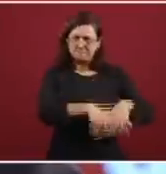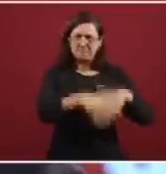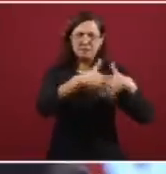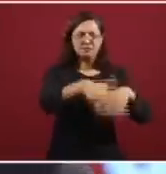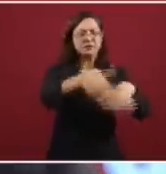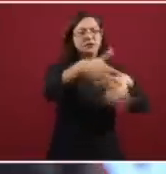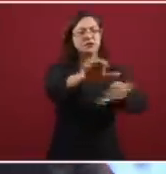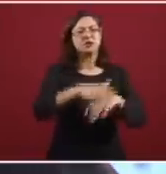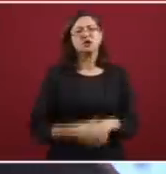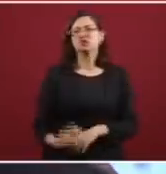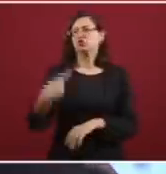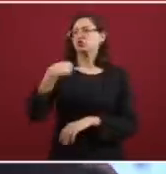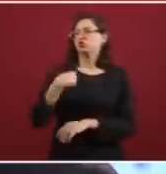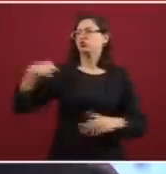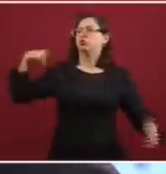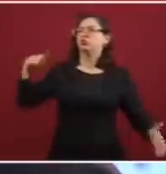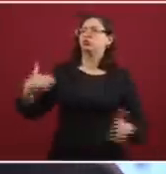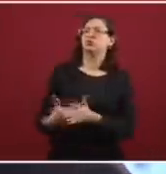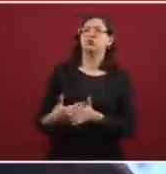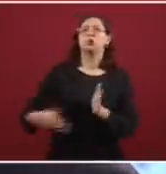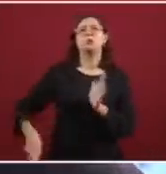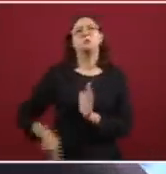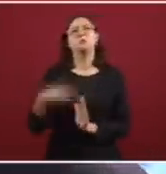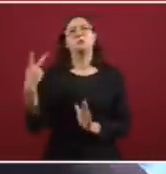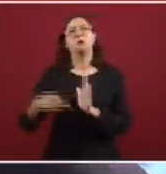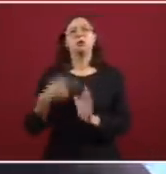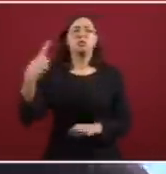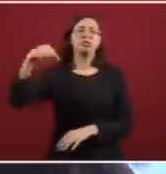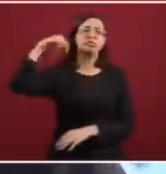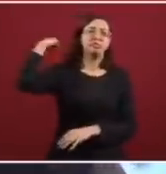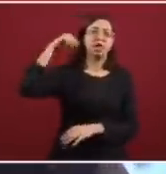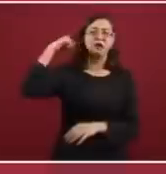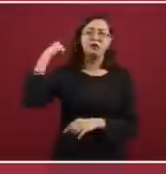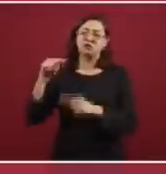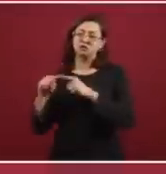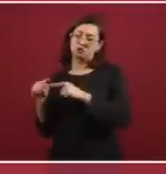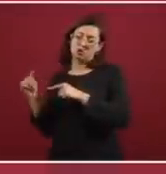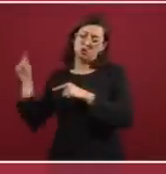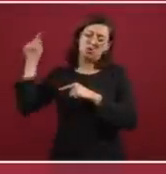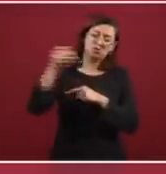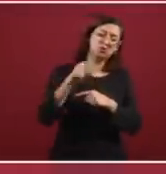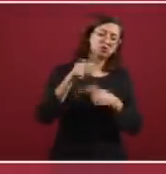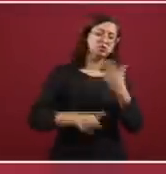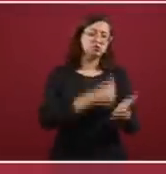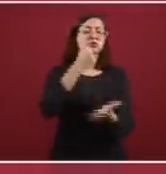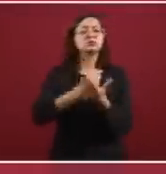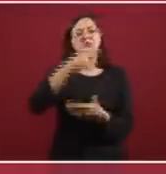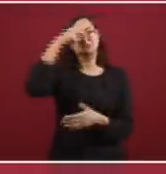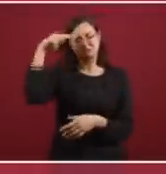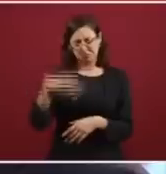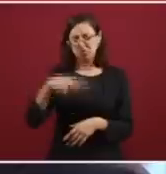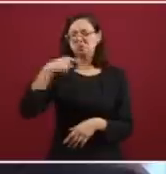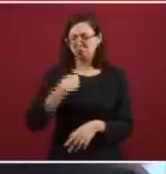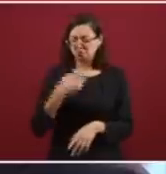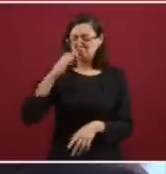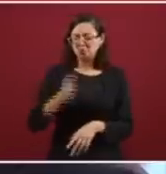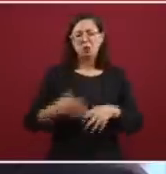pues como dos o tres veces desde Tabasco hasta la ciudad.